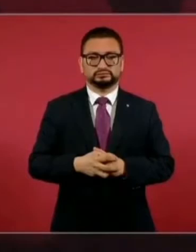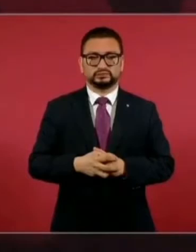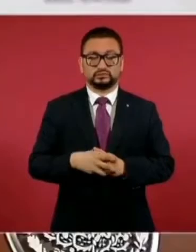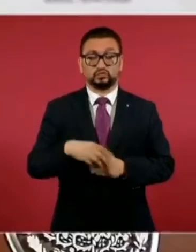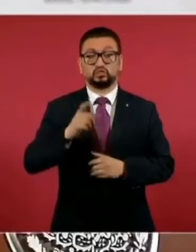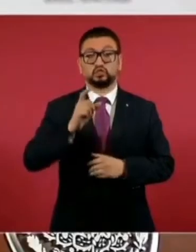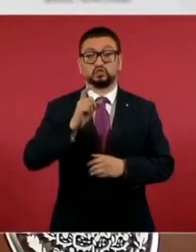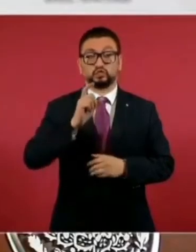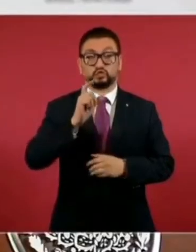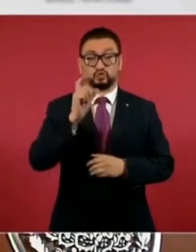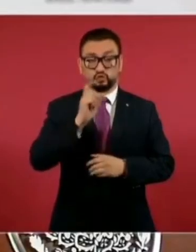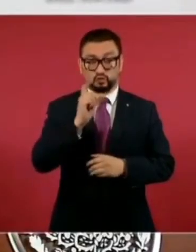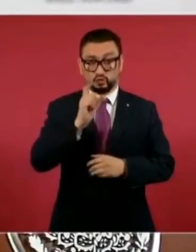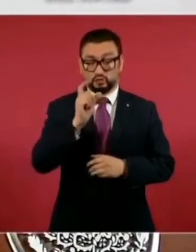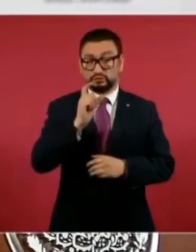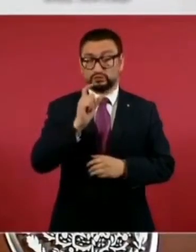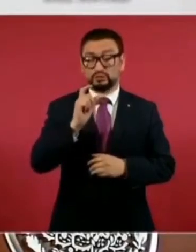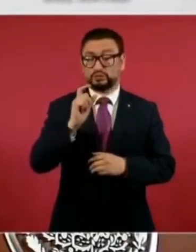respuesta